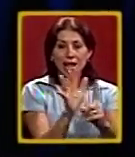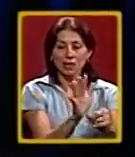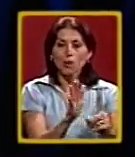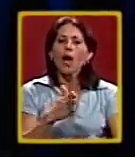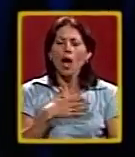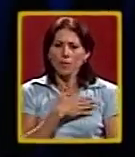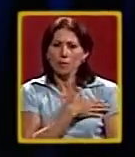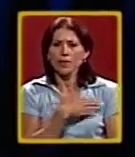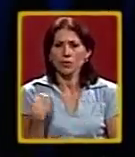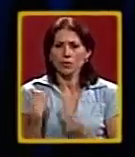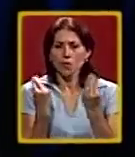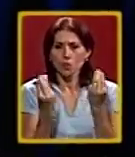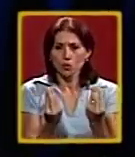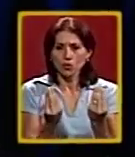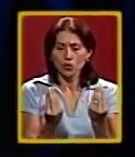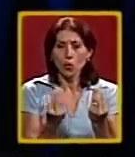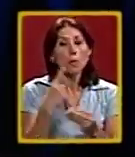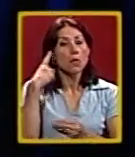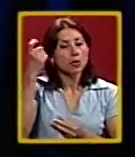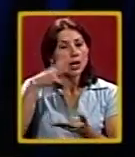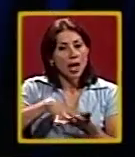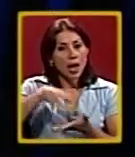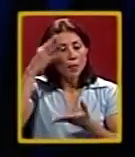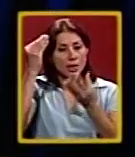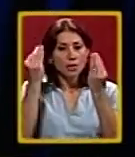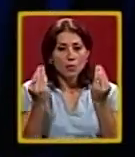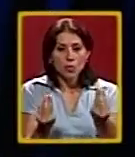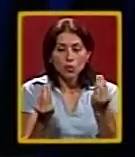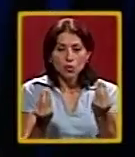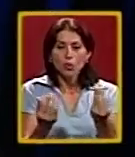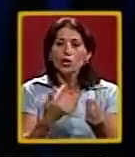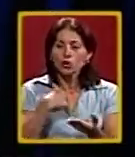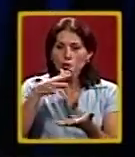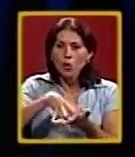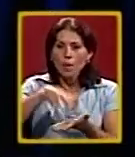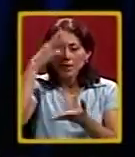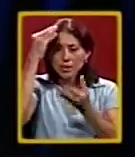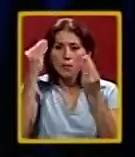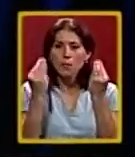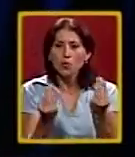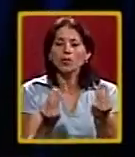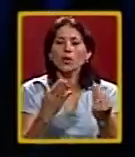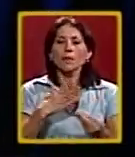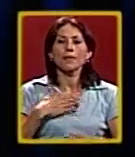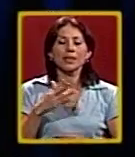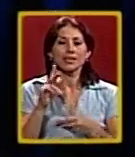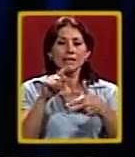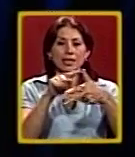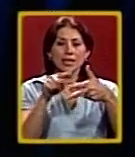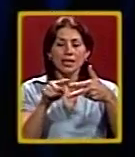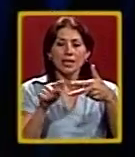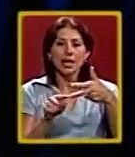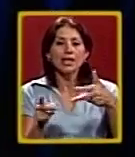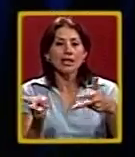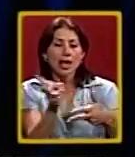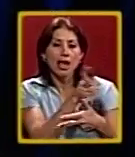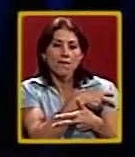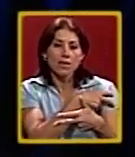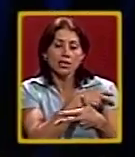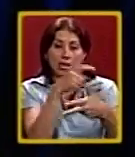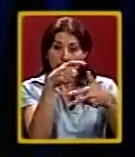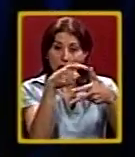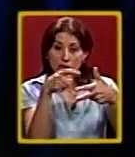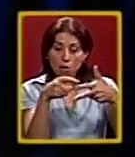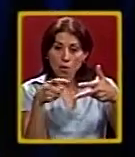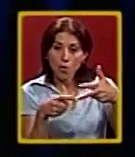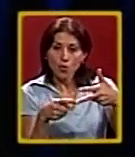al final, porque aprendí mucho, y aprendí mucho de mis 3 jefes, ¿verdad? Que cada uno tenía un estilo distinto